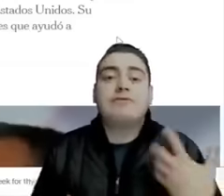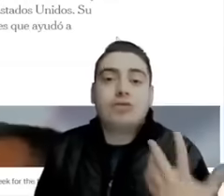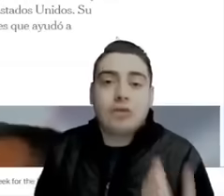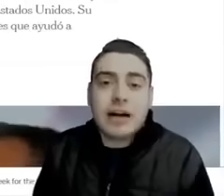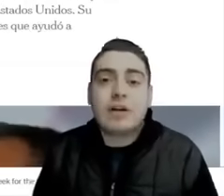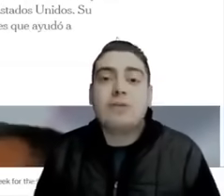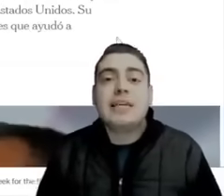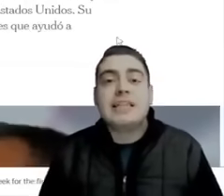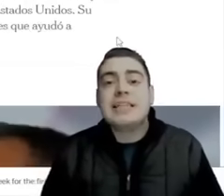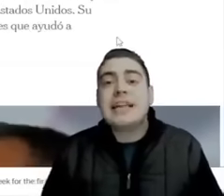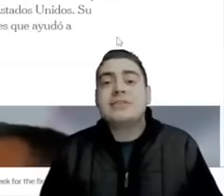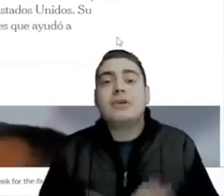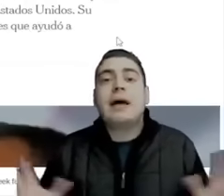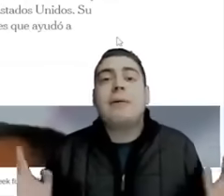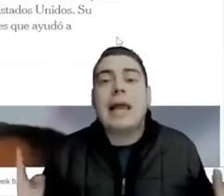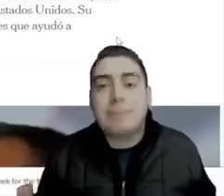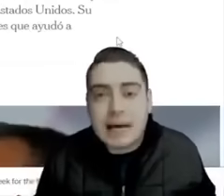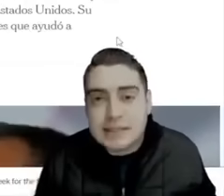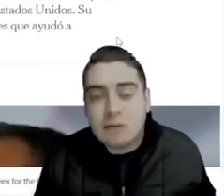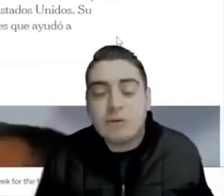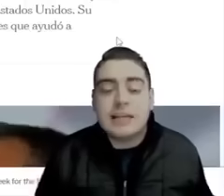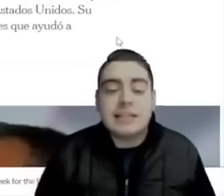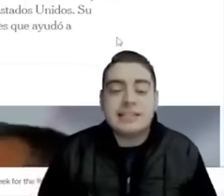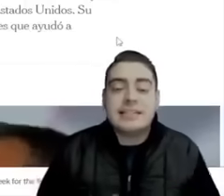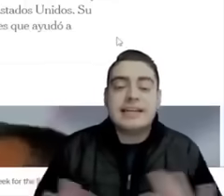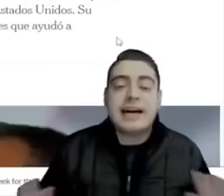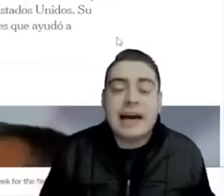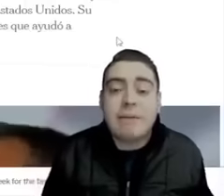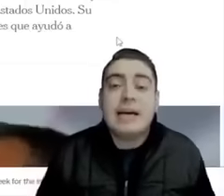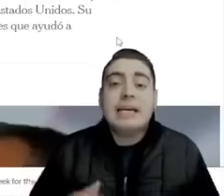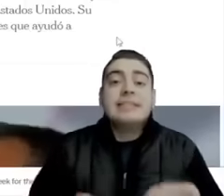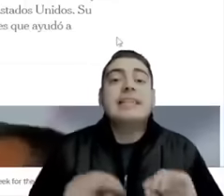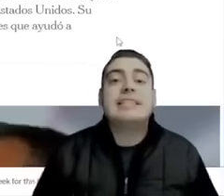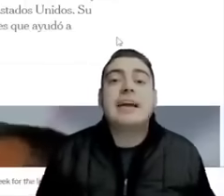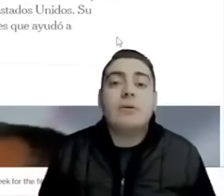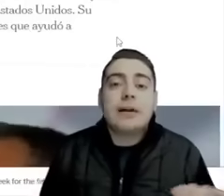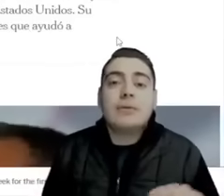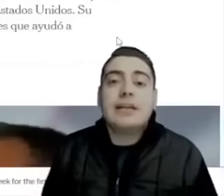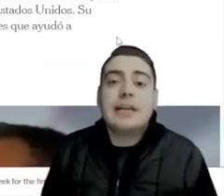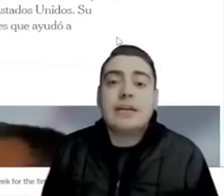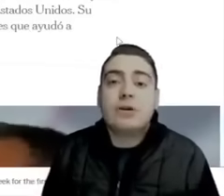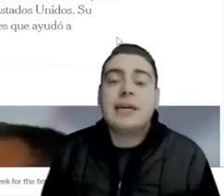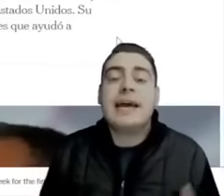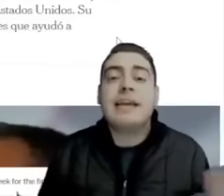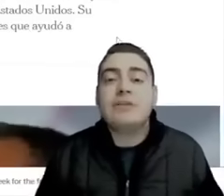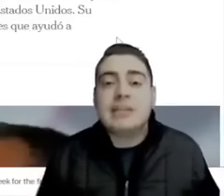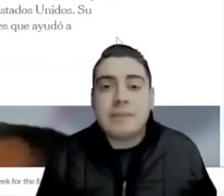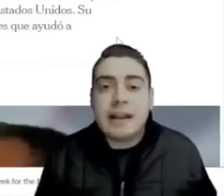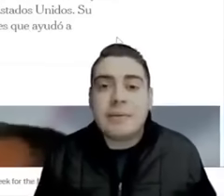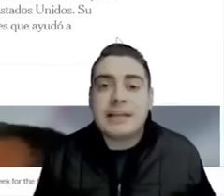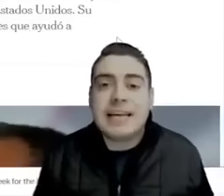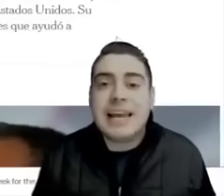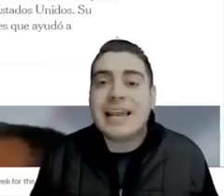dejar funcionar. Como quien dice, él les cobraba la plaza. Como quien dice, él se encargaba de estar cobrando el dinerito. Y en